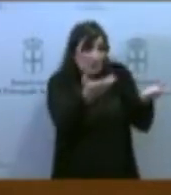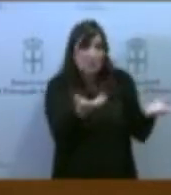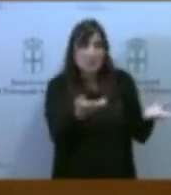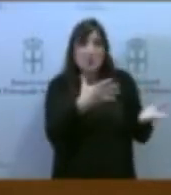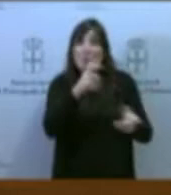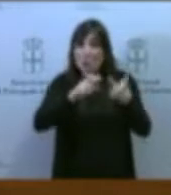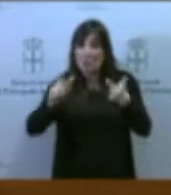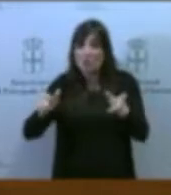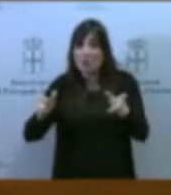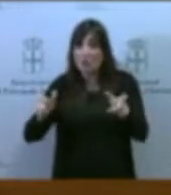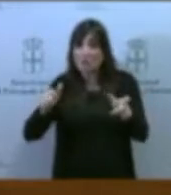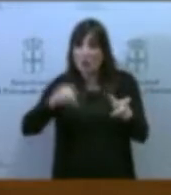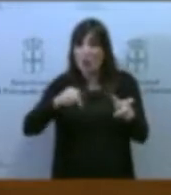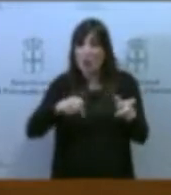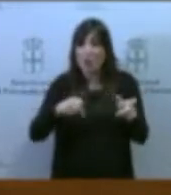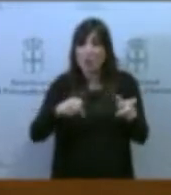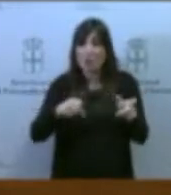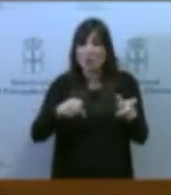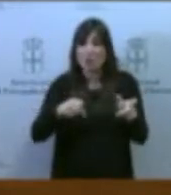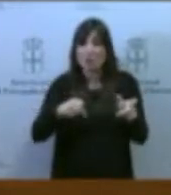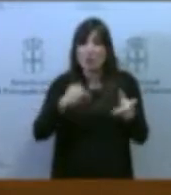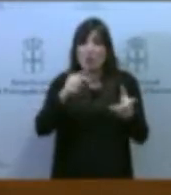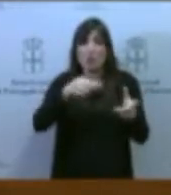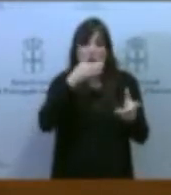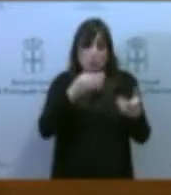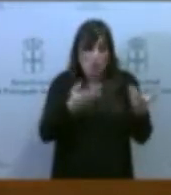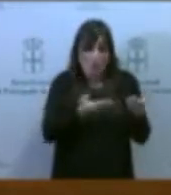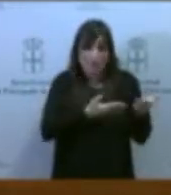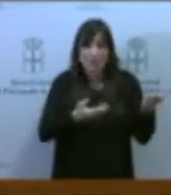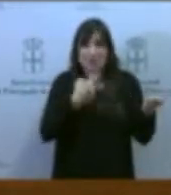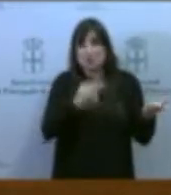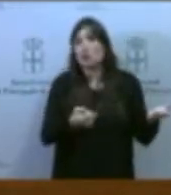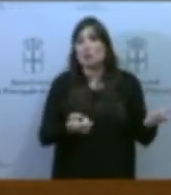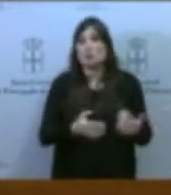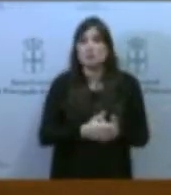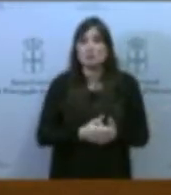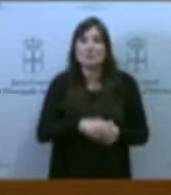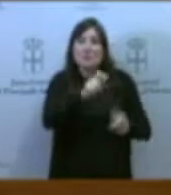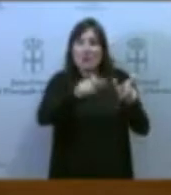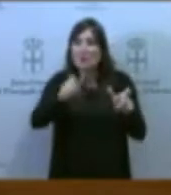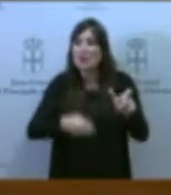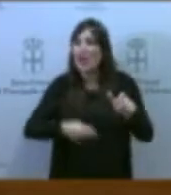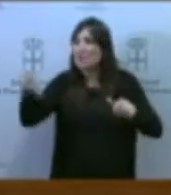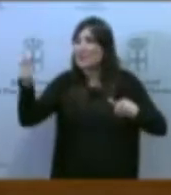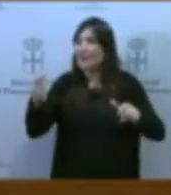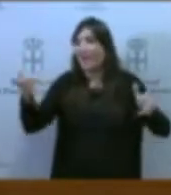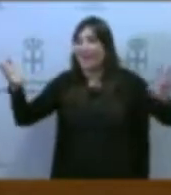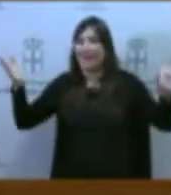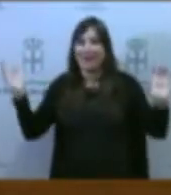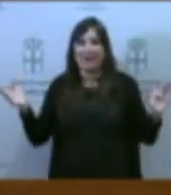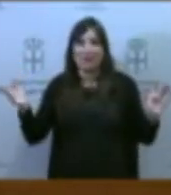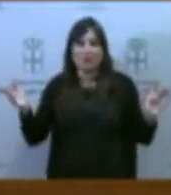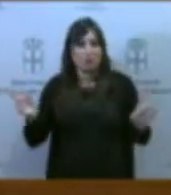el discurso de por la mañana, de antes, ¿no? La xente no marcha por arte de magia de Asturias, la xente